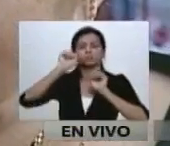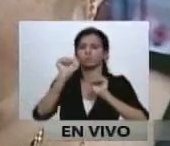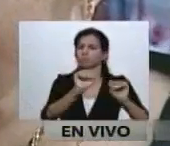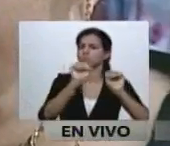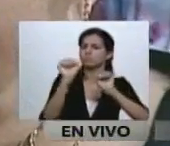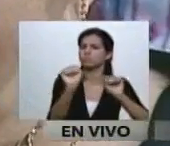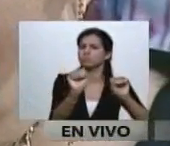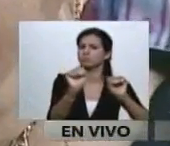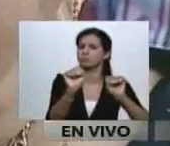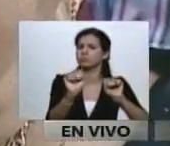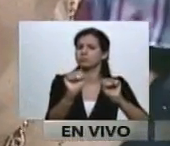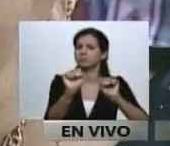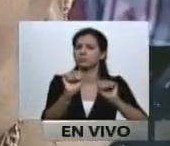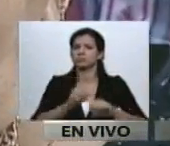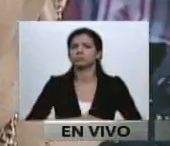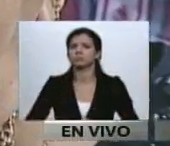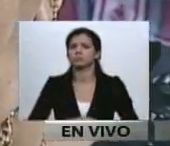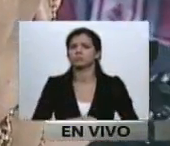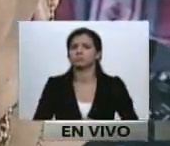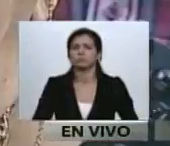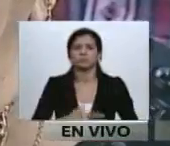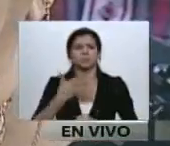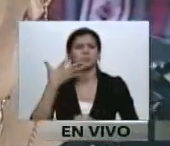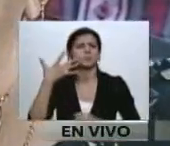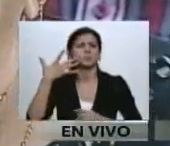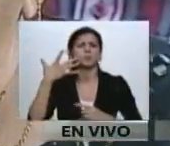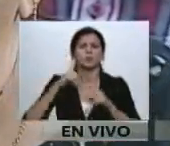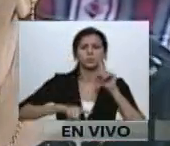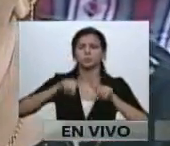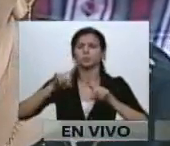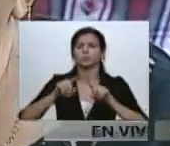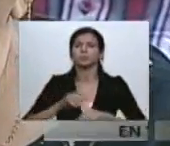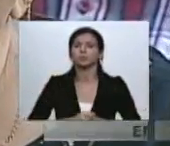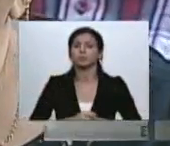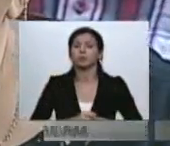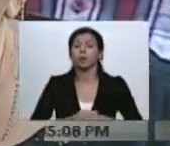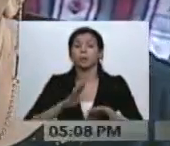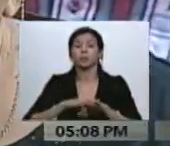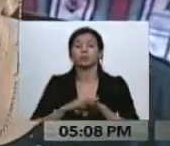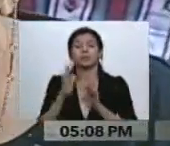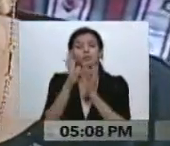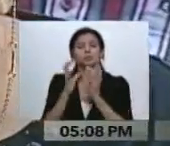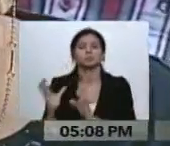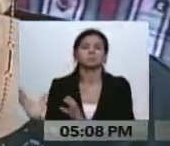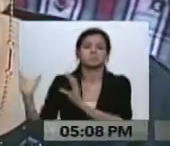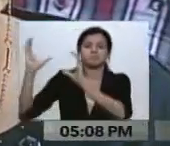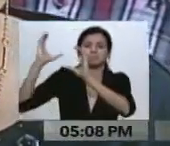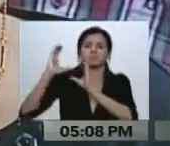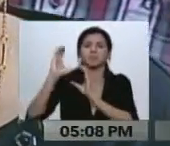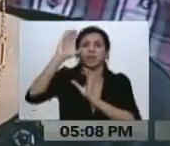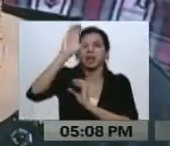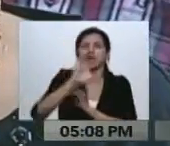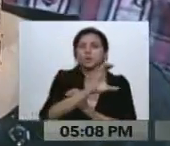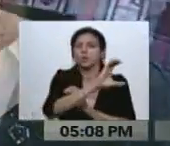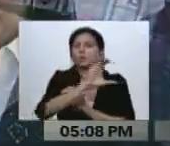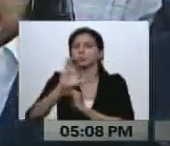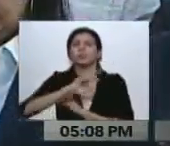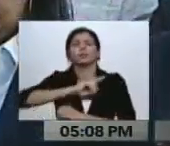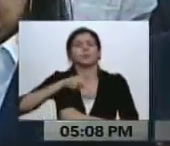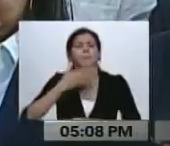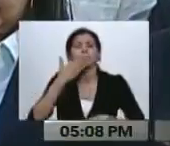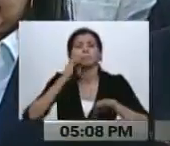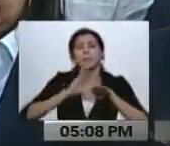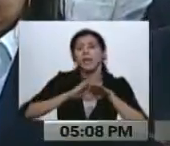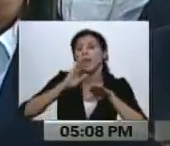a los que de orgullo ardían, porque él cargó la cruz de nuestras penas